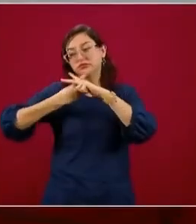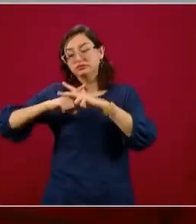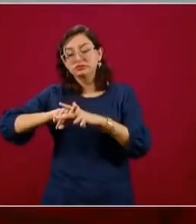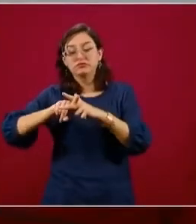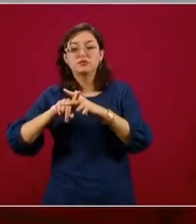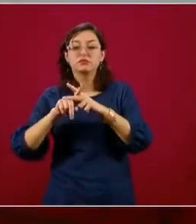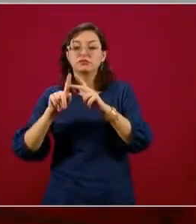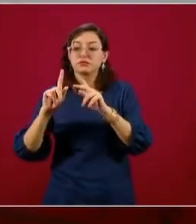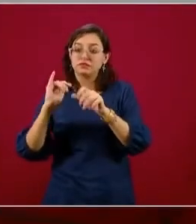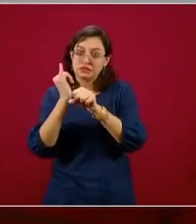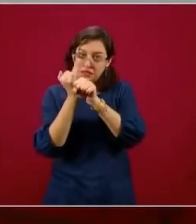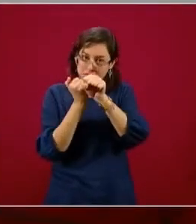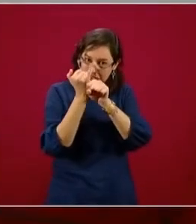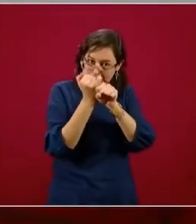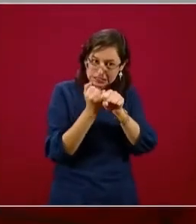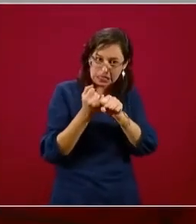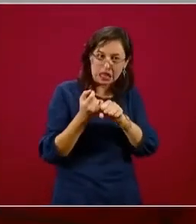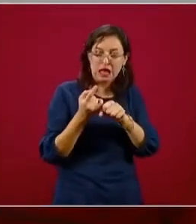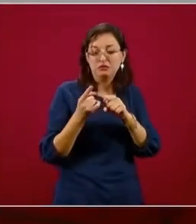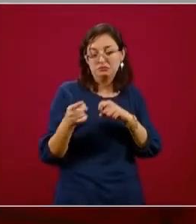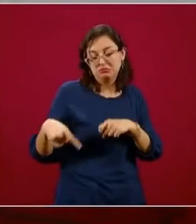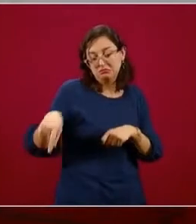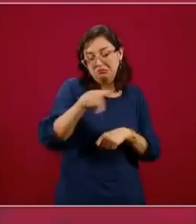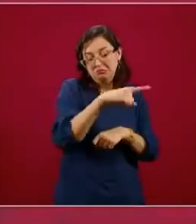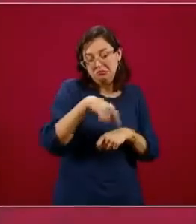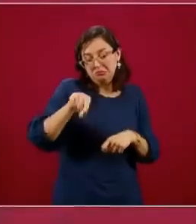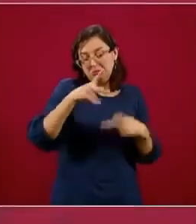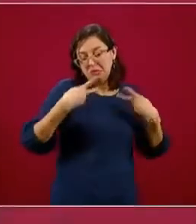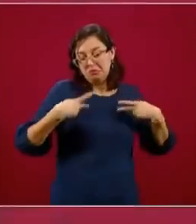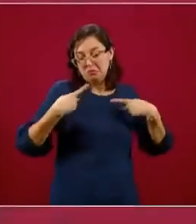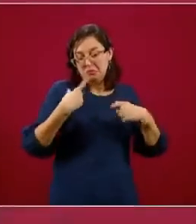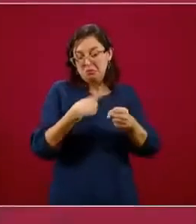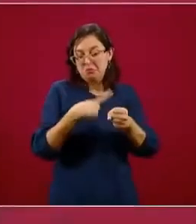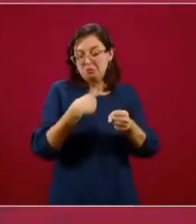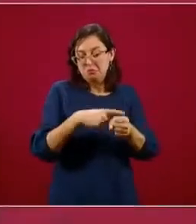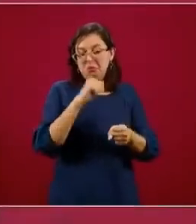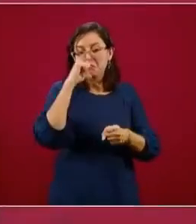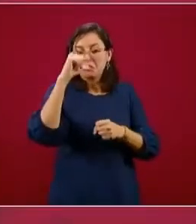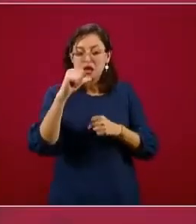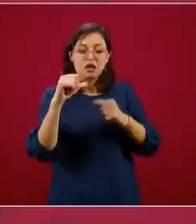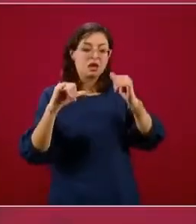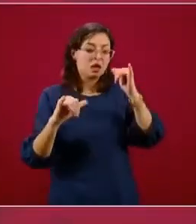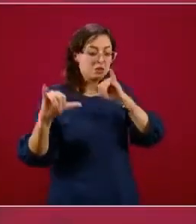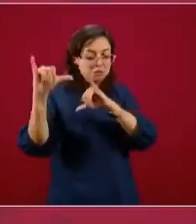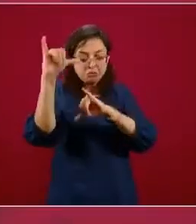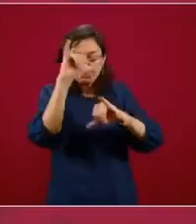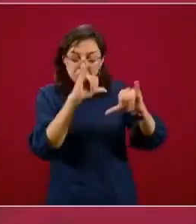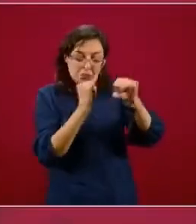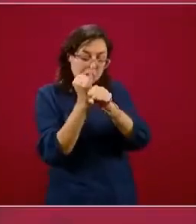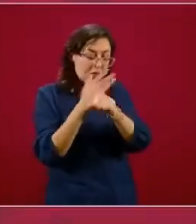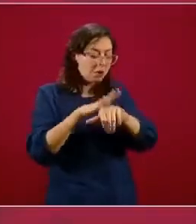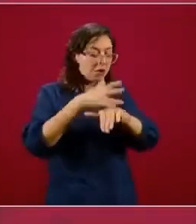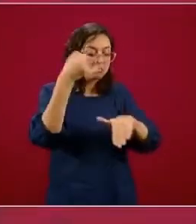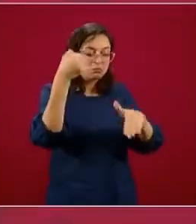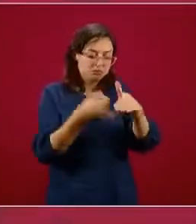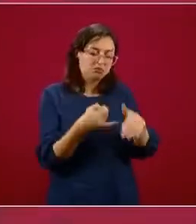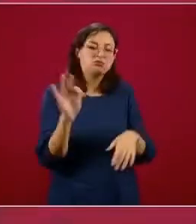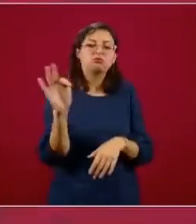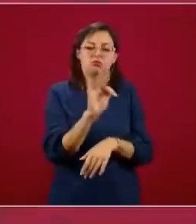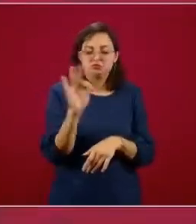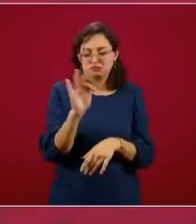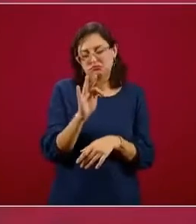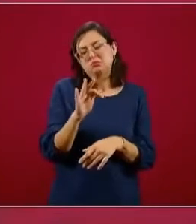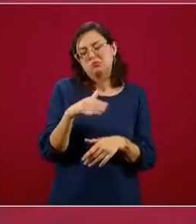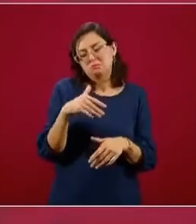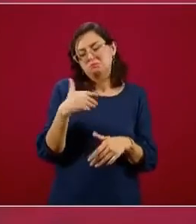científicos y financieros a este tipo de procedimientos, de ensayos, de investigaciones, empezaremos de